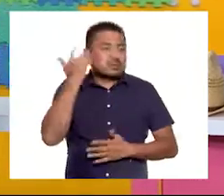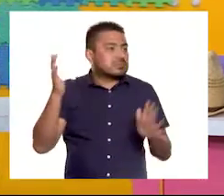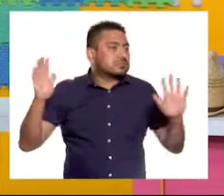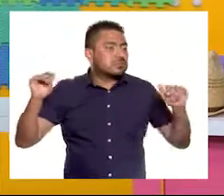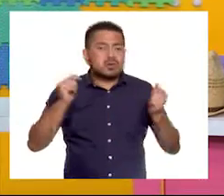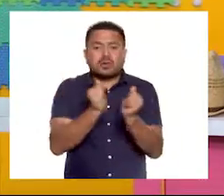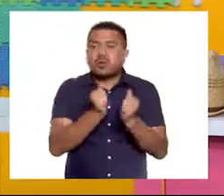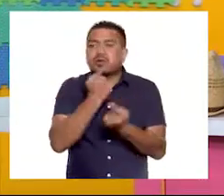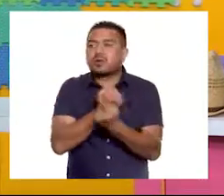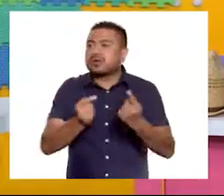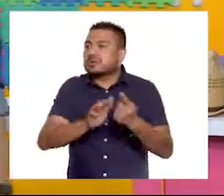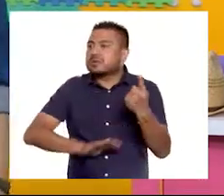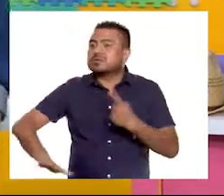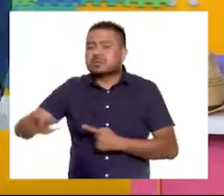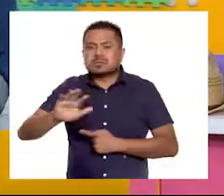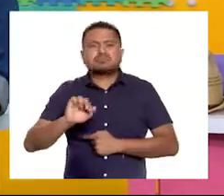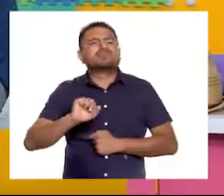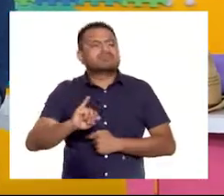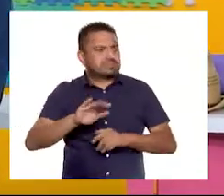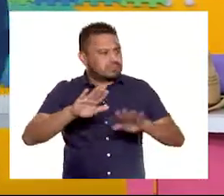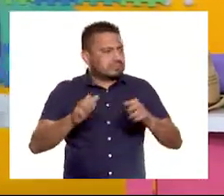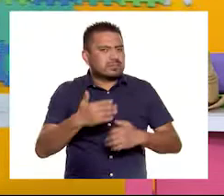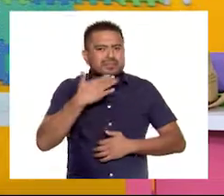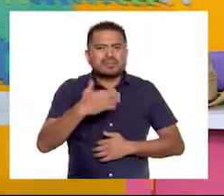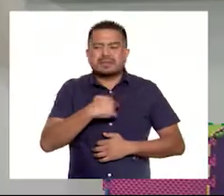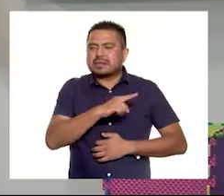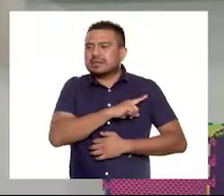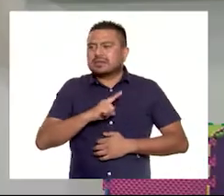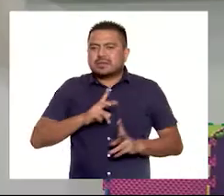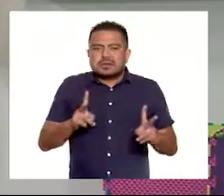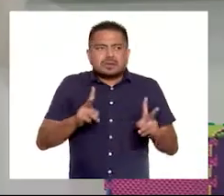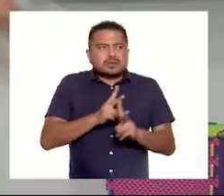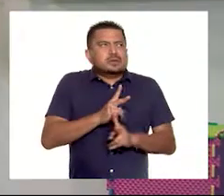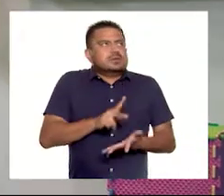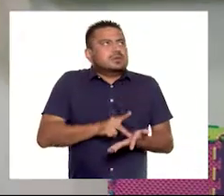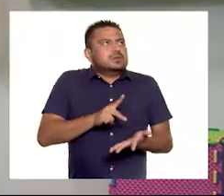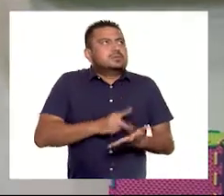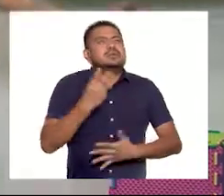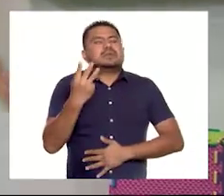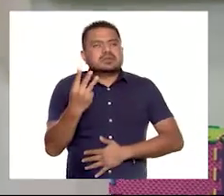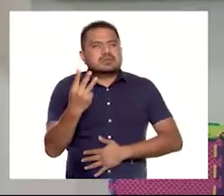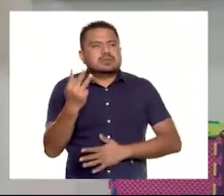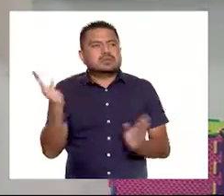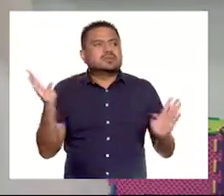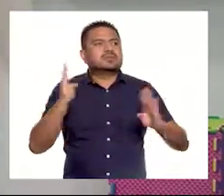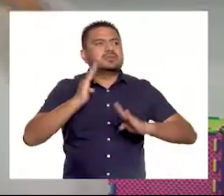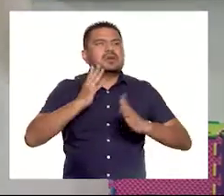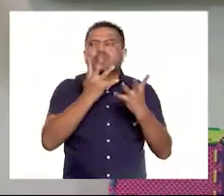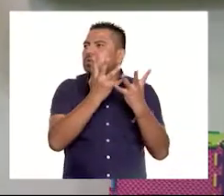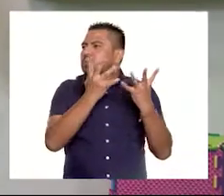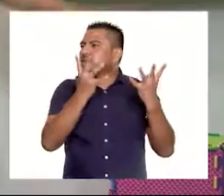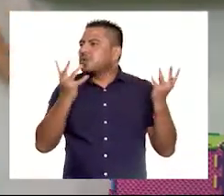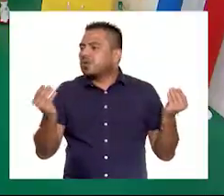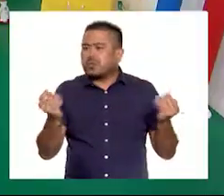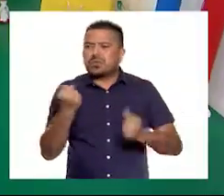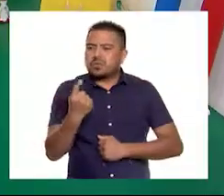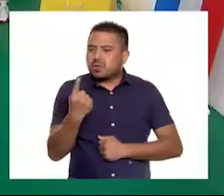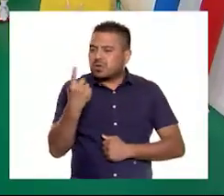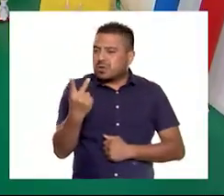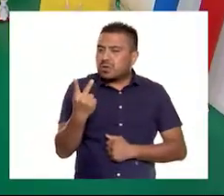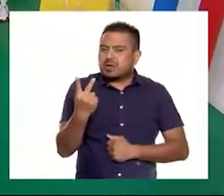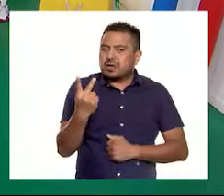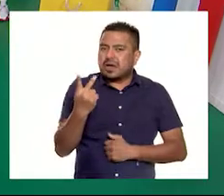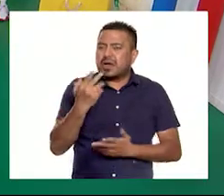despedirte de las niñas y los niños, Isabel? Está bien, pero voy a tener que respirar unas 3 veces. Una,